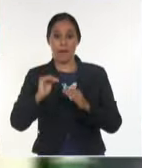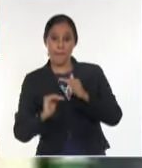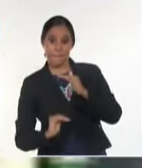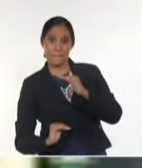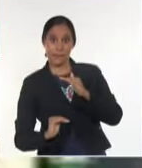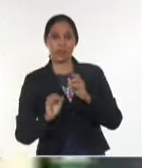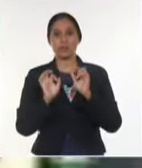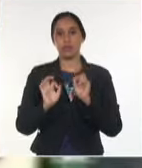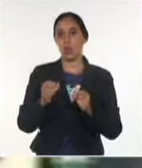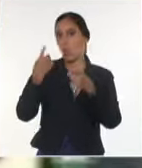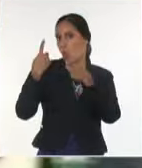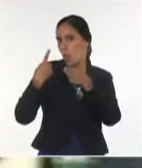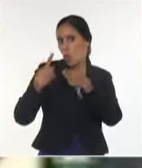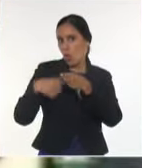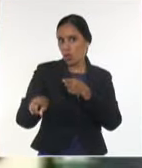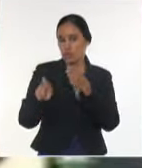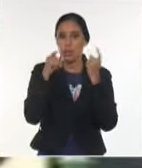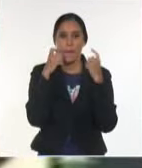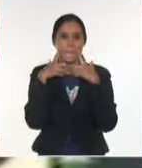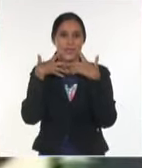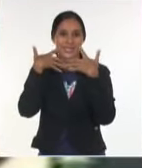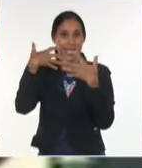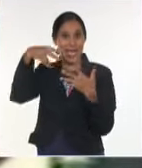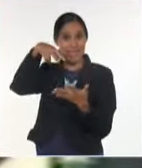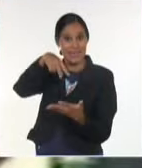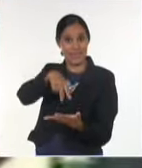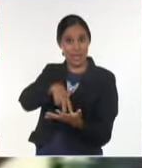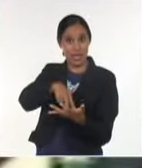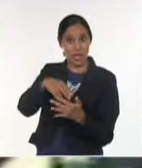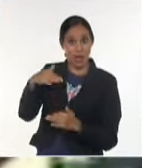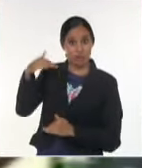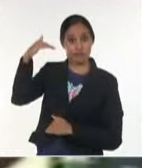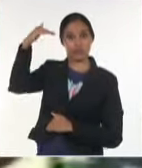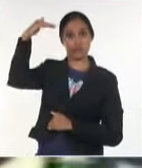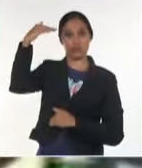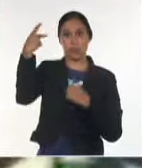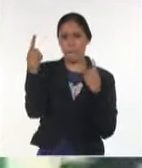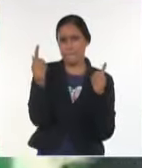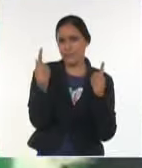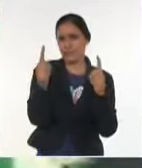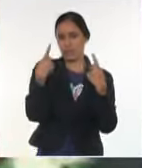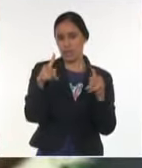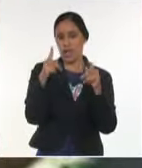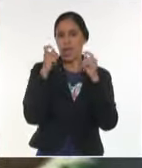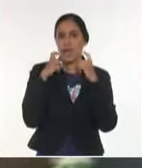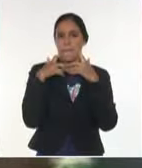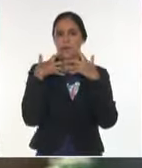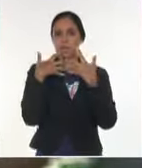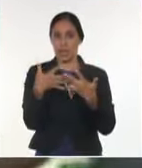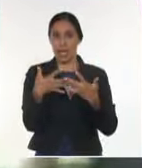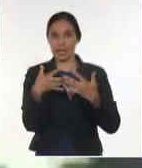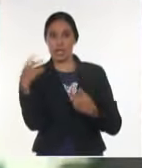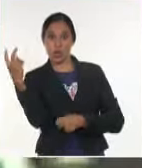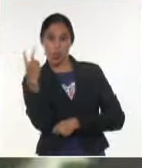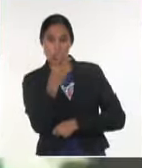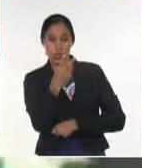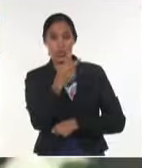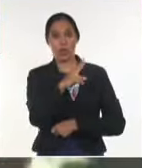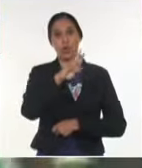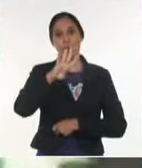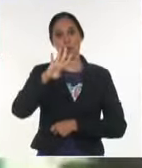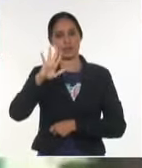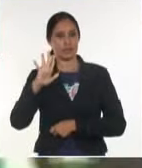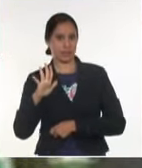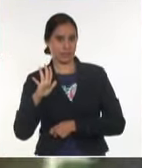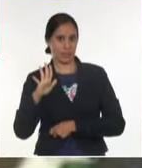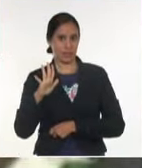tarde, el príncipe de las alturas emprendió su vuelo definitivo a la historia cuando desafió los 2.45. Fue